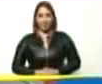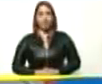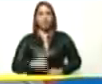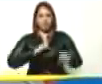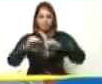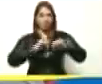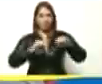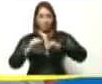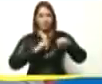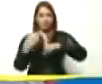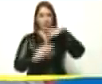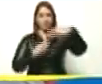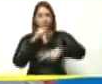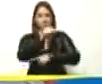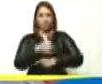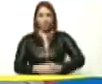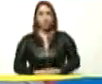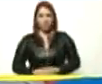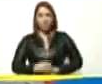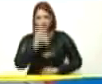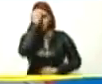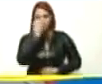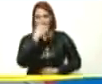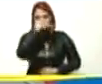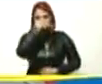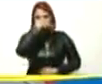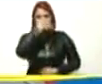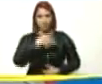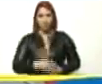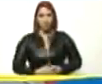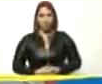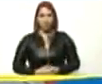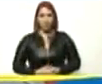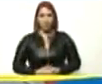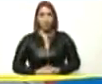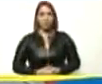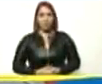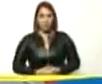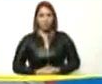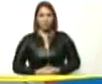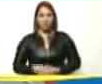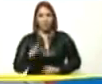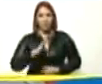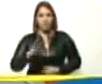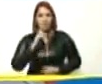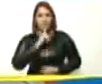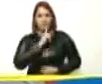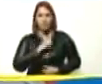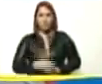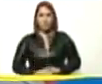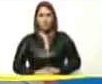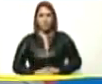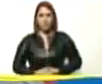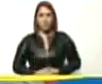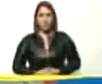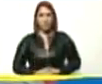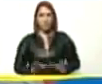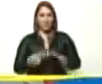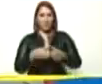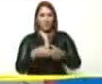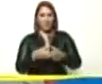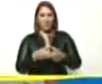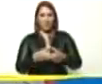revolucionario Tupamaro, Benavides, del partido